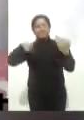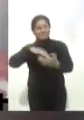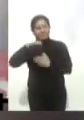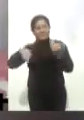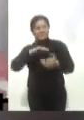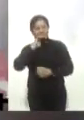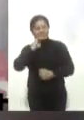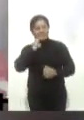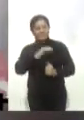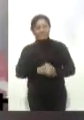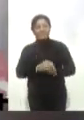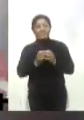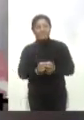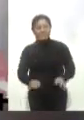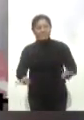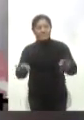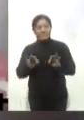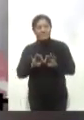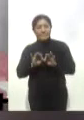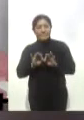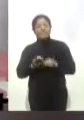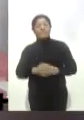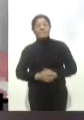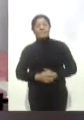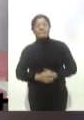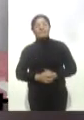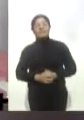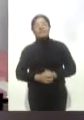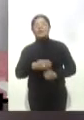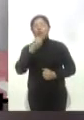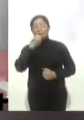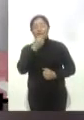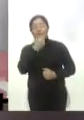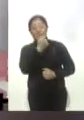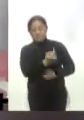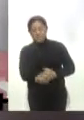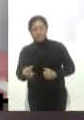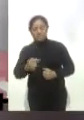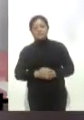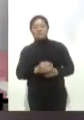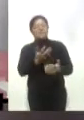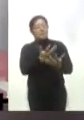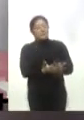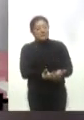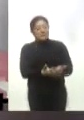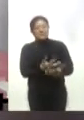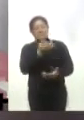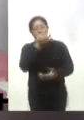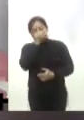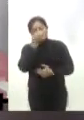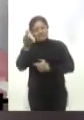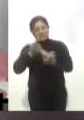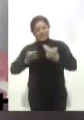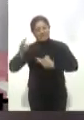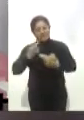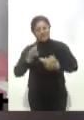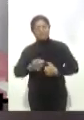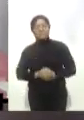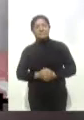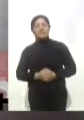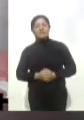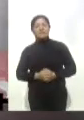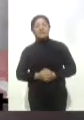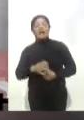que son mamás, la importancia de alimentar a los pequeños. Vamos a hacer una pausa, regresamos con más información, pero antes mandarnos